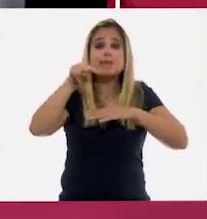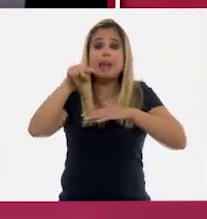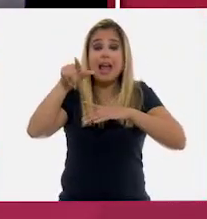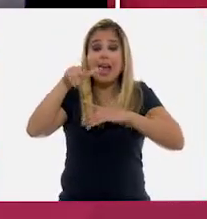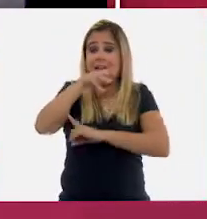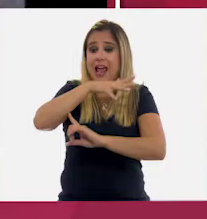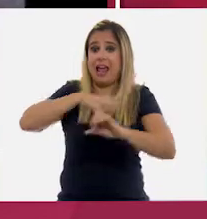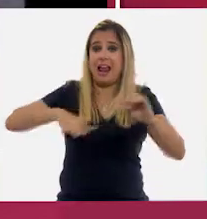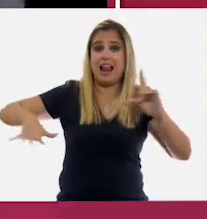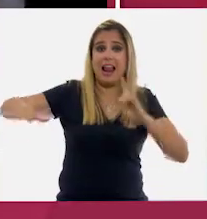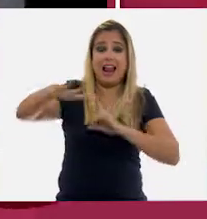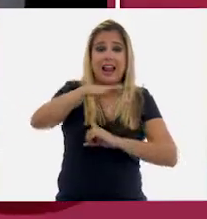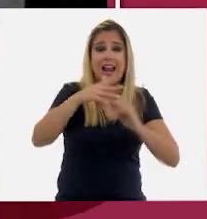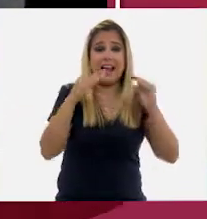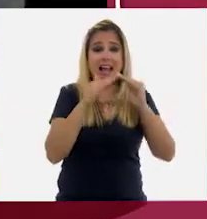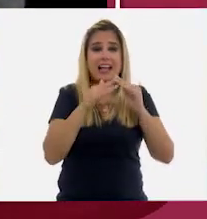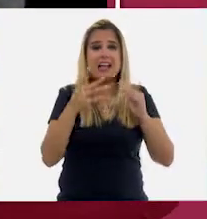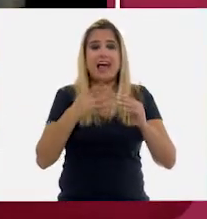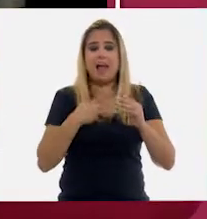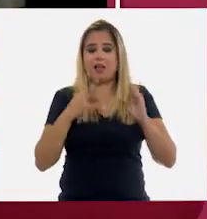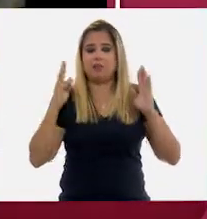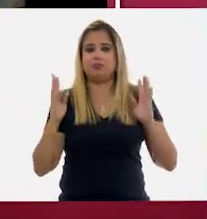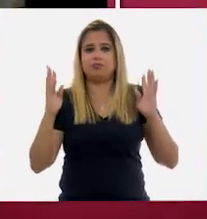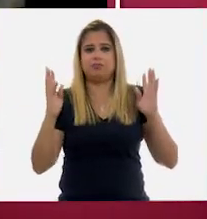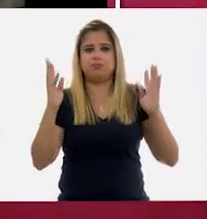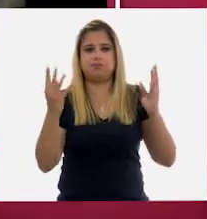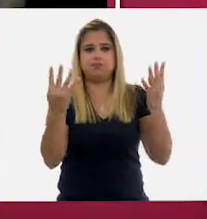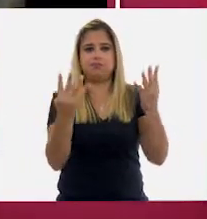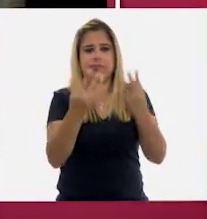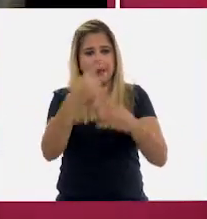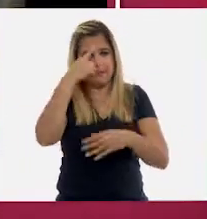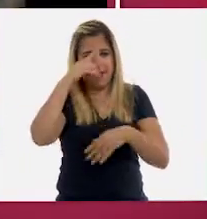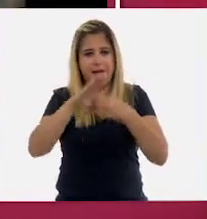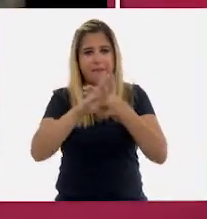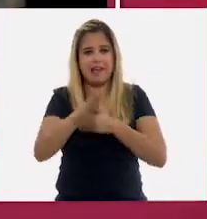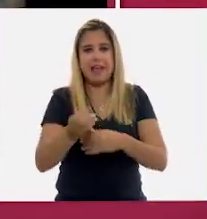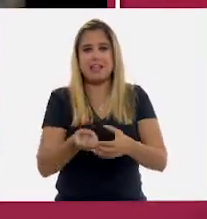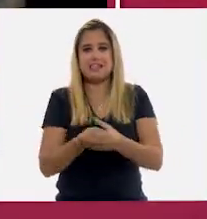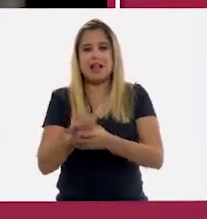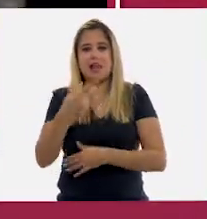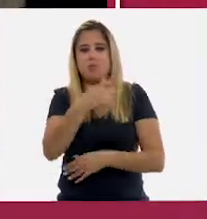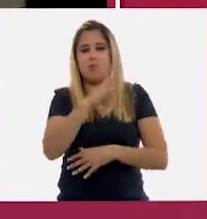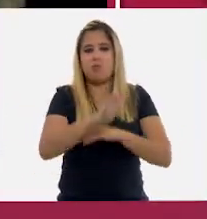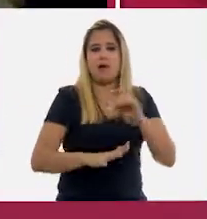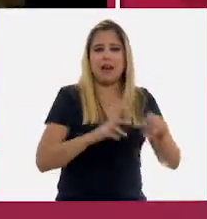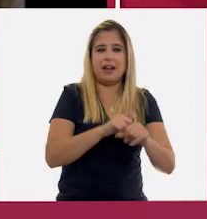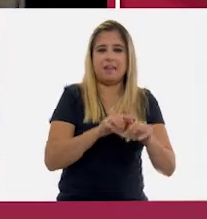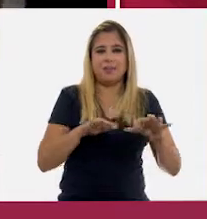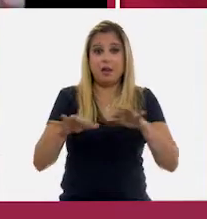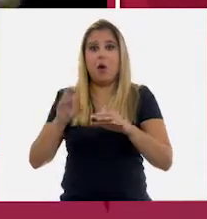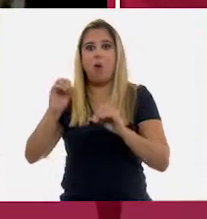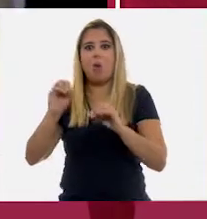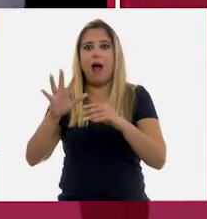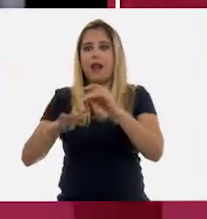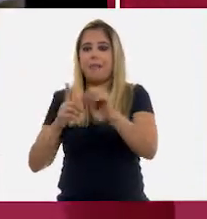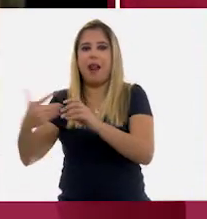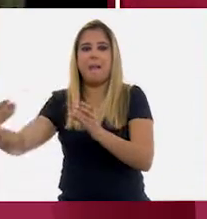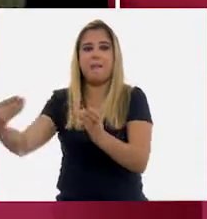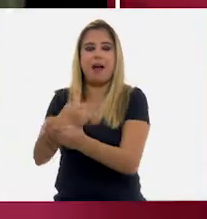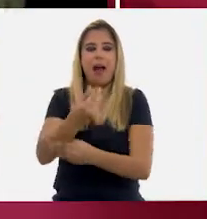Alrededor de la casa, cercamos con estos cactus para evitar que se salga el ganado y se metan animales que se lo